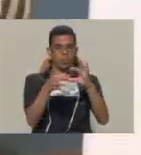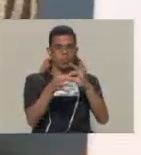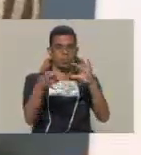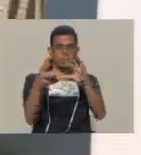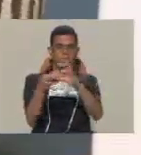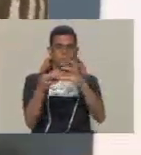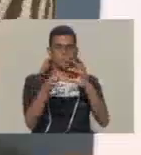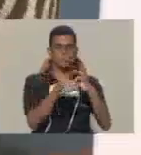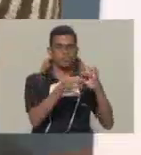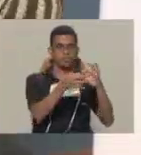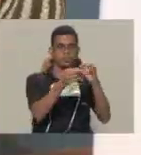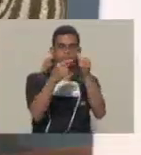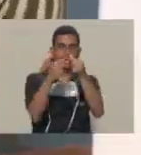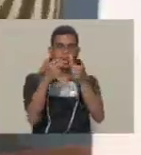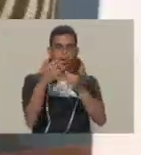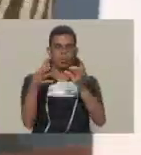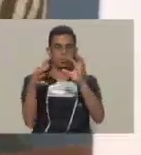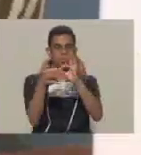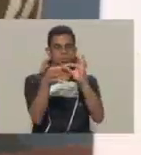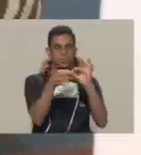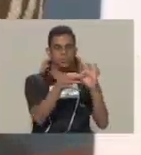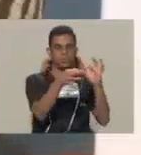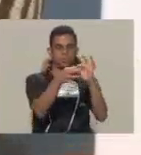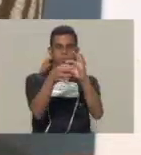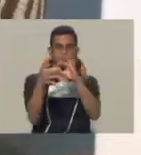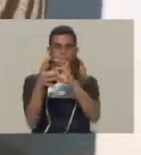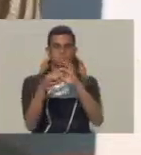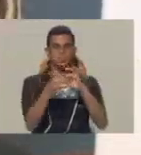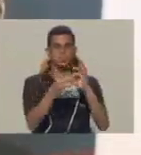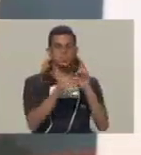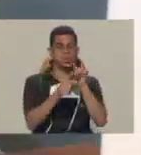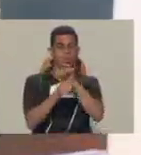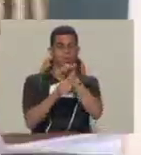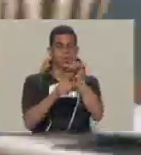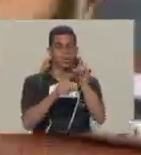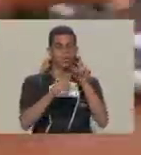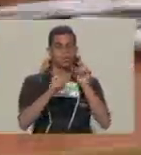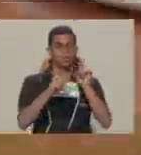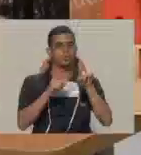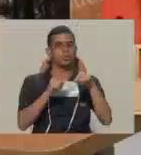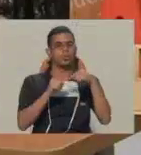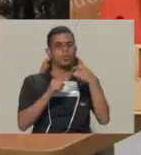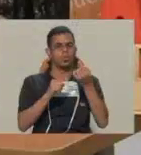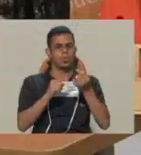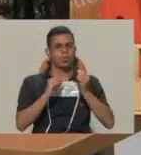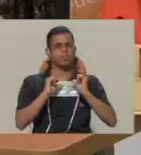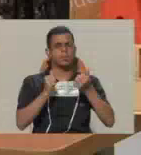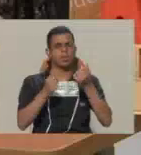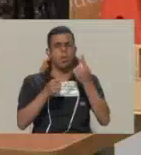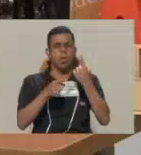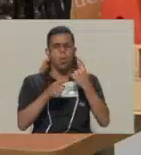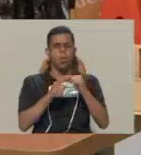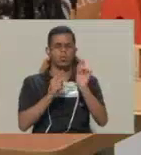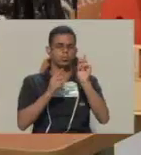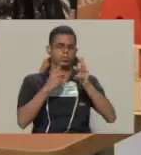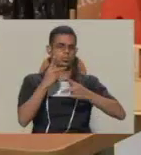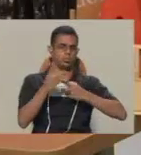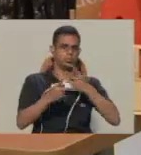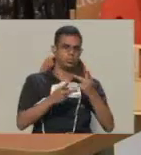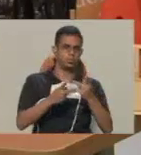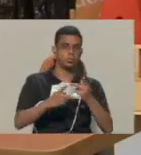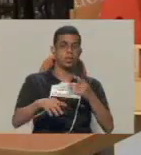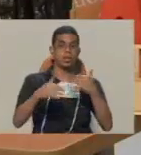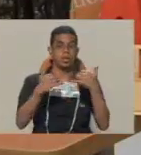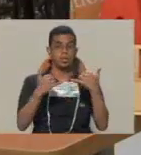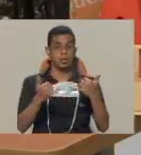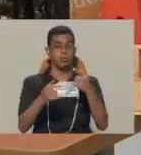tienen que hacer ellos constantemente, fíjense, para que luego comience otro proceso. Fíjense,